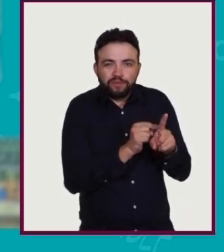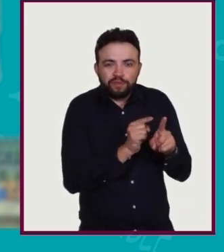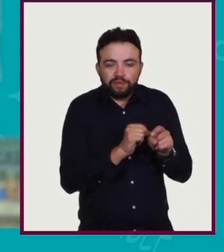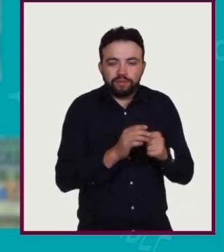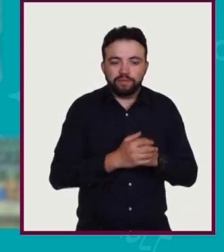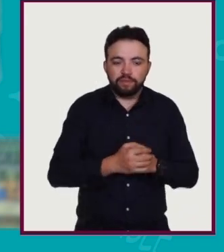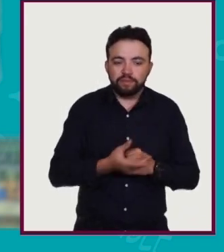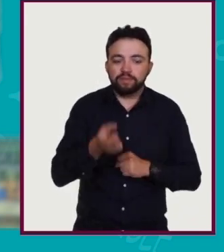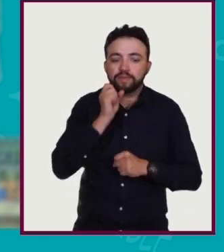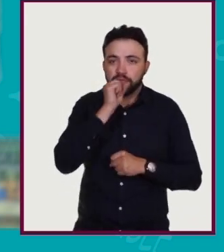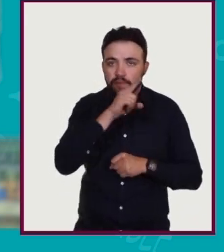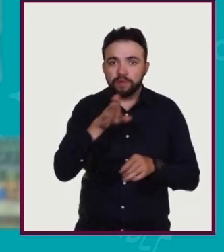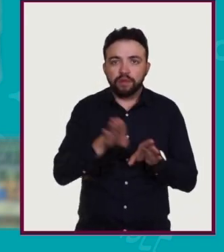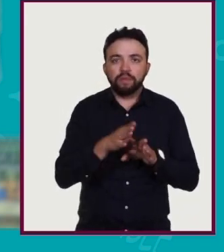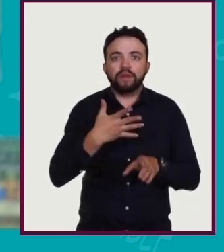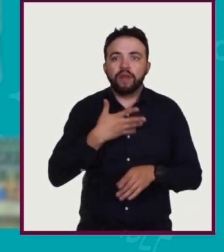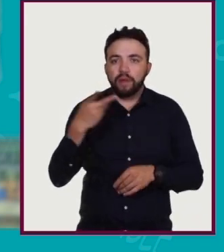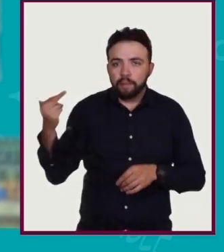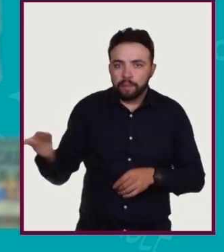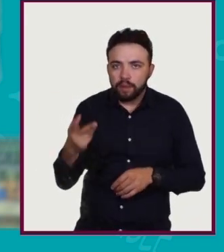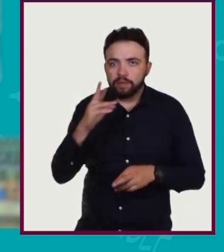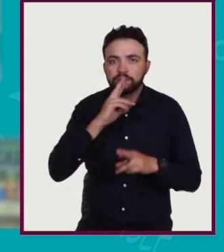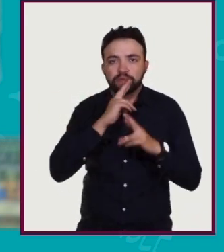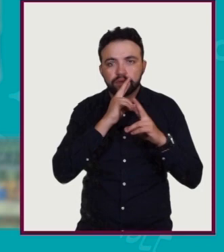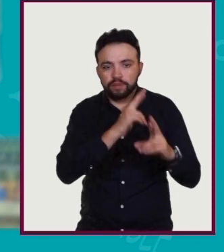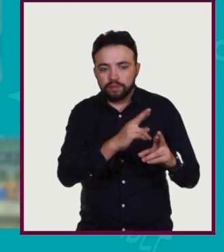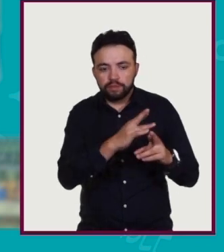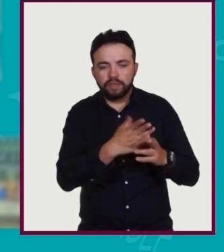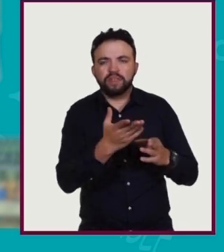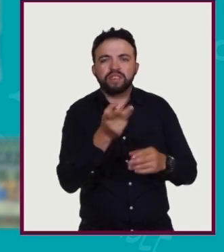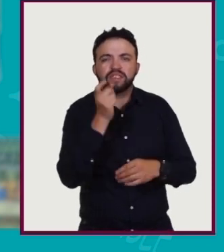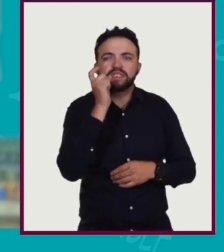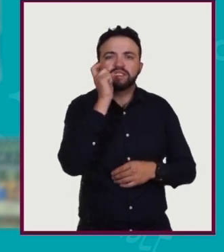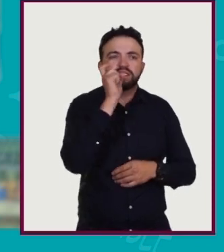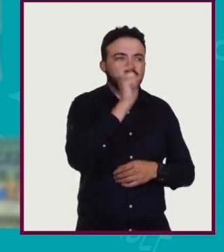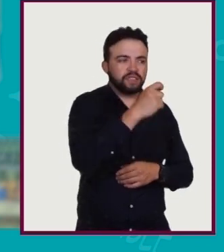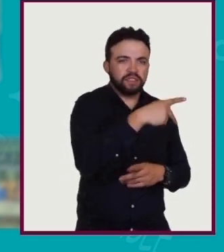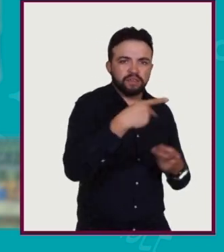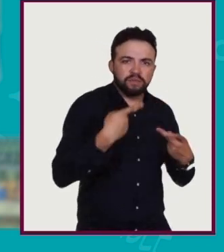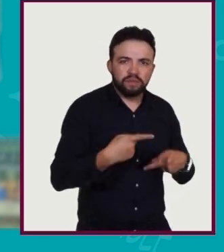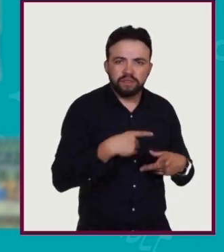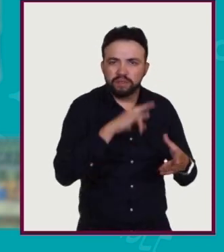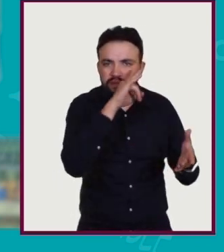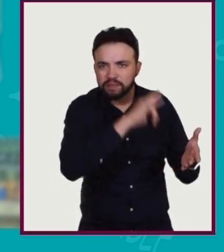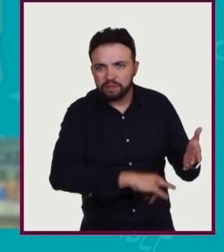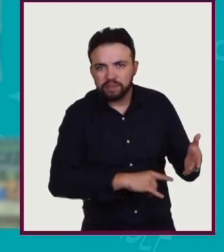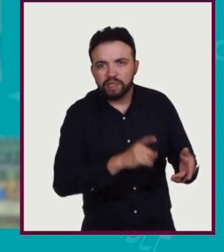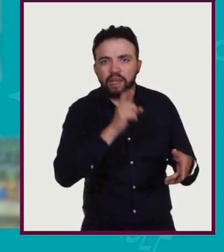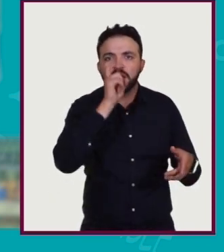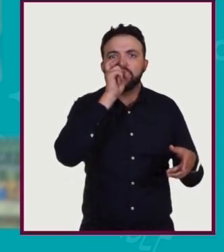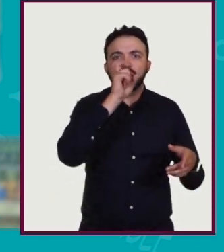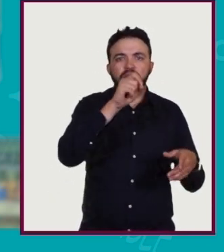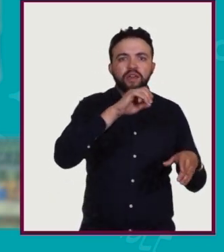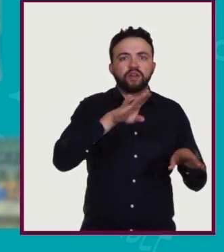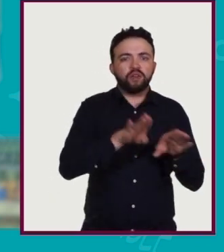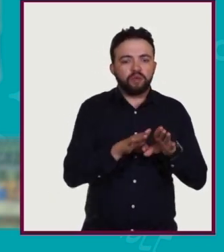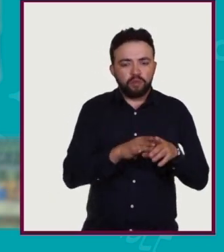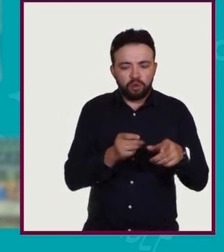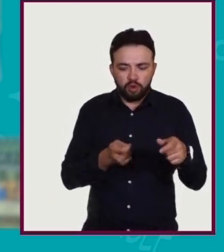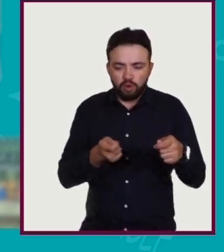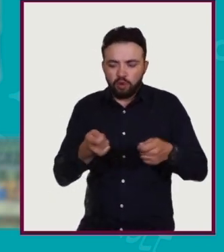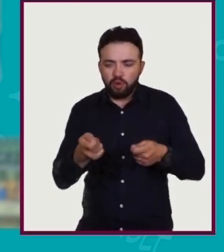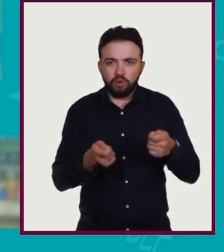información también propician preguntas sin respuestas concretas, como quién es el verdadero autor, cómo y quiénes regulan las plataformas en donde